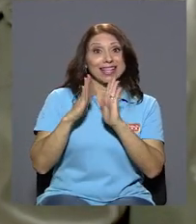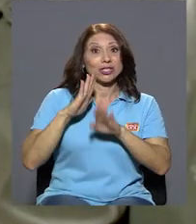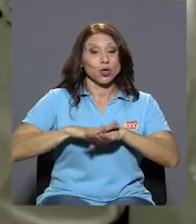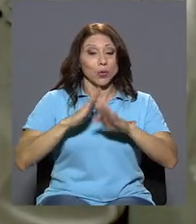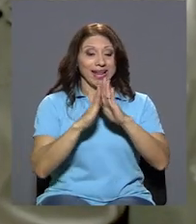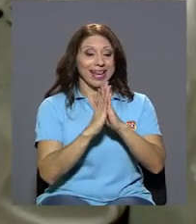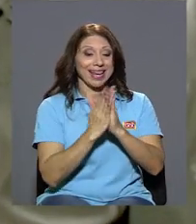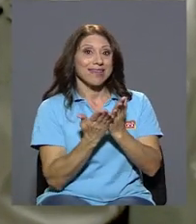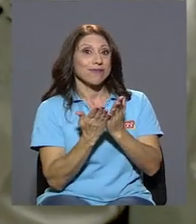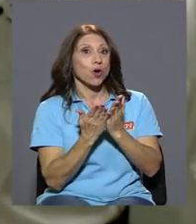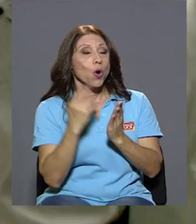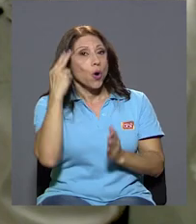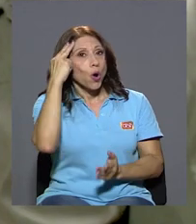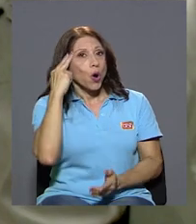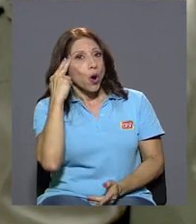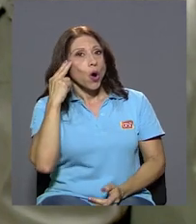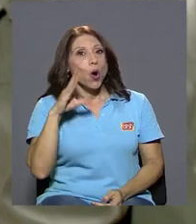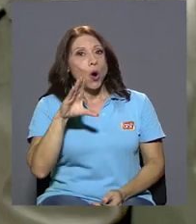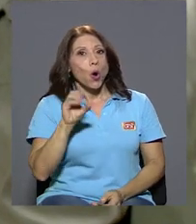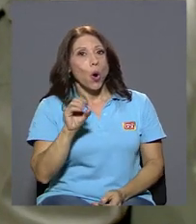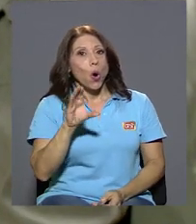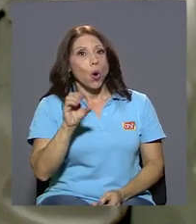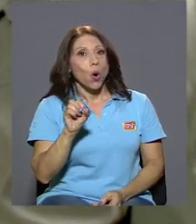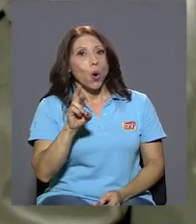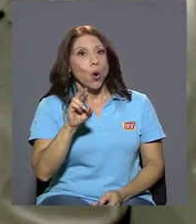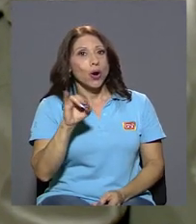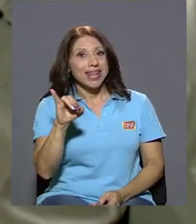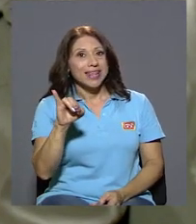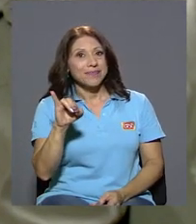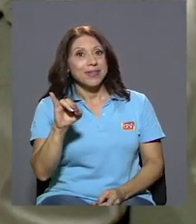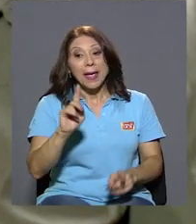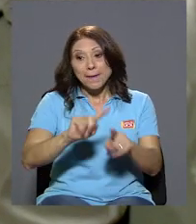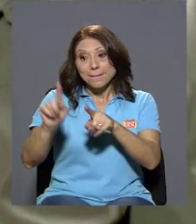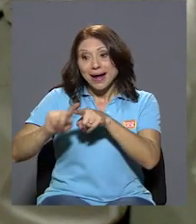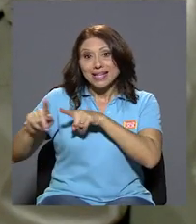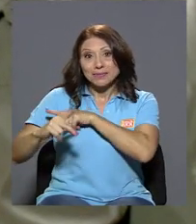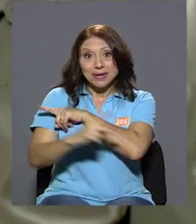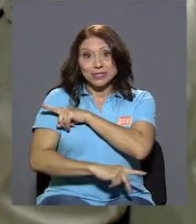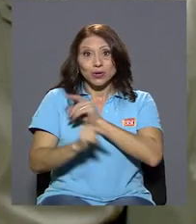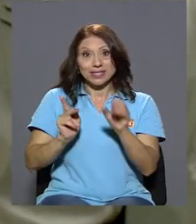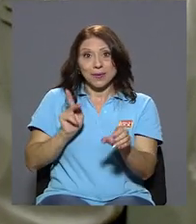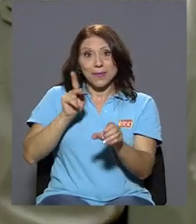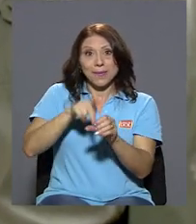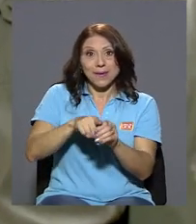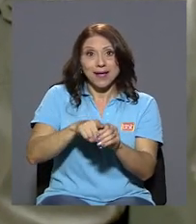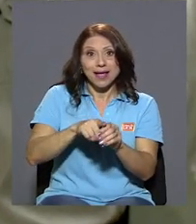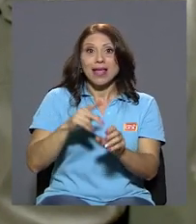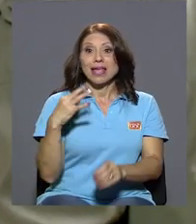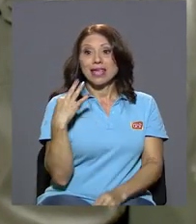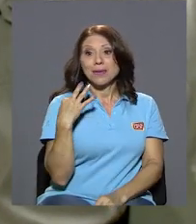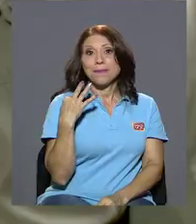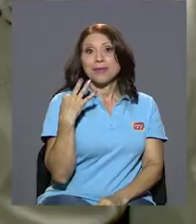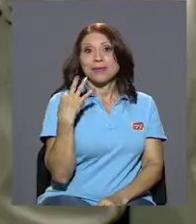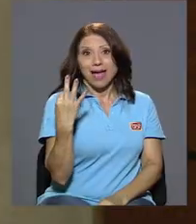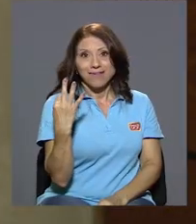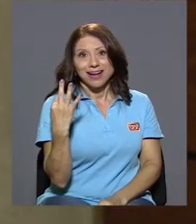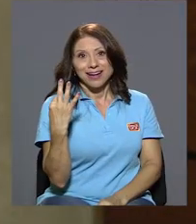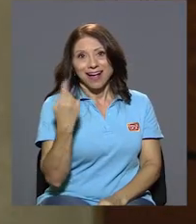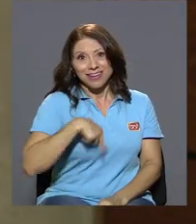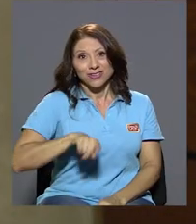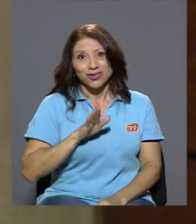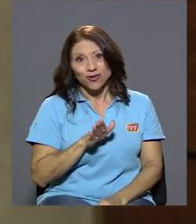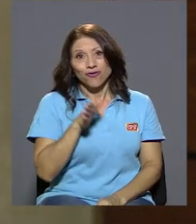ni varias de las de los que intervinieron nos invitaban a irnos hasta nuestro